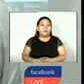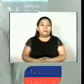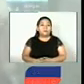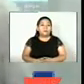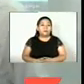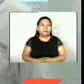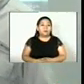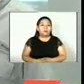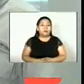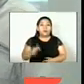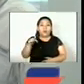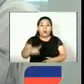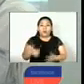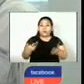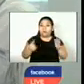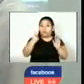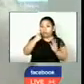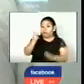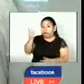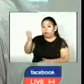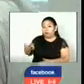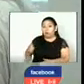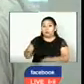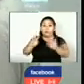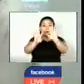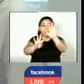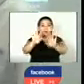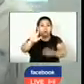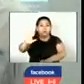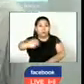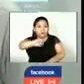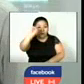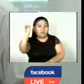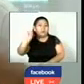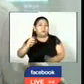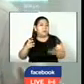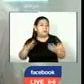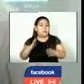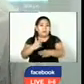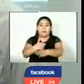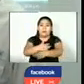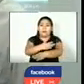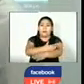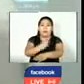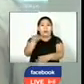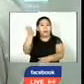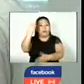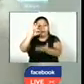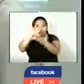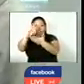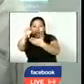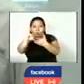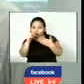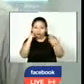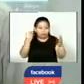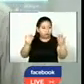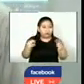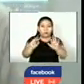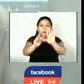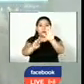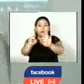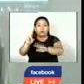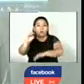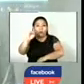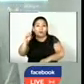tenemos un avance real de un 95% versus lo proyectado un 76